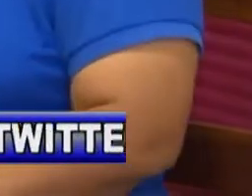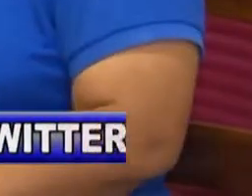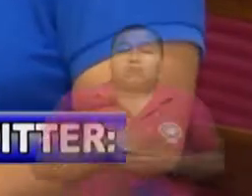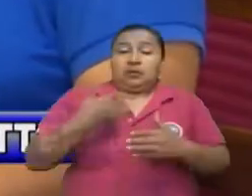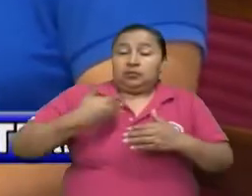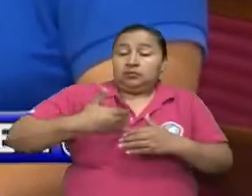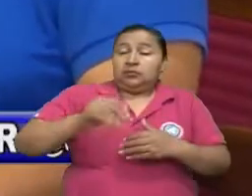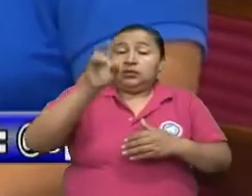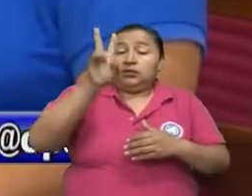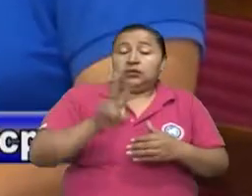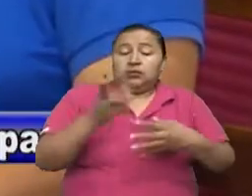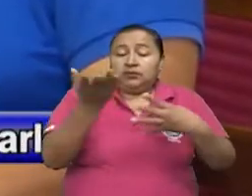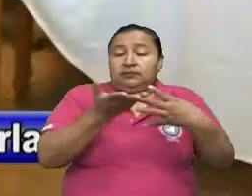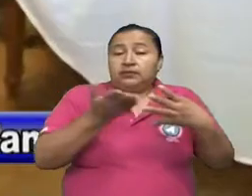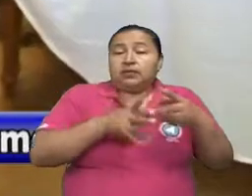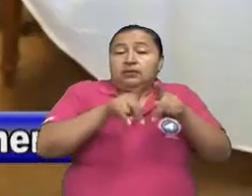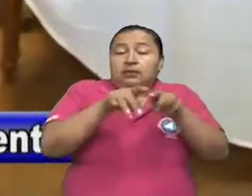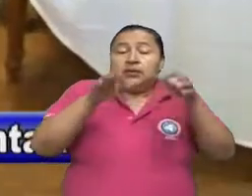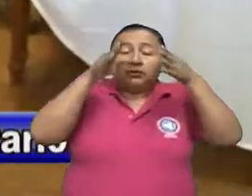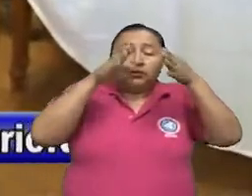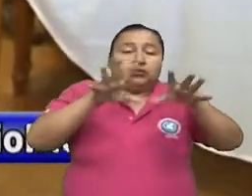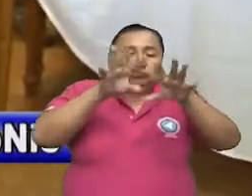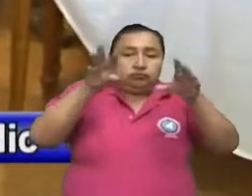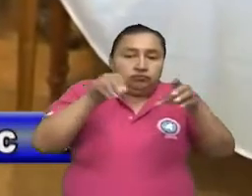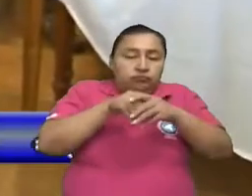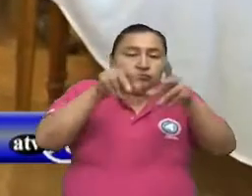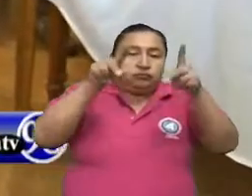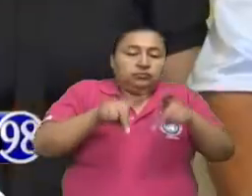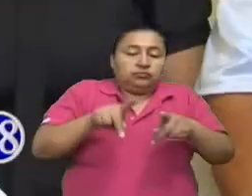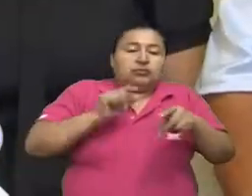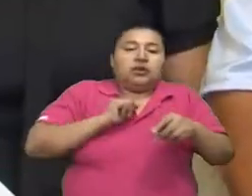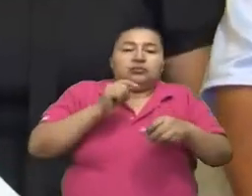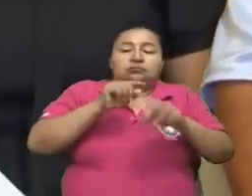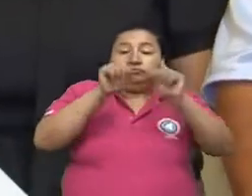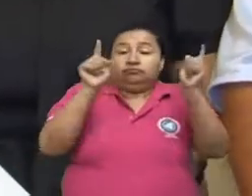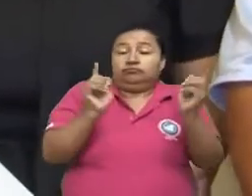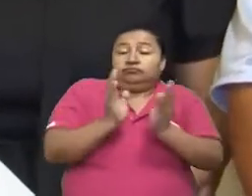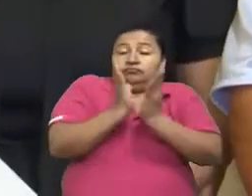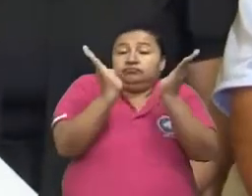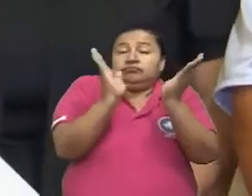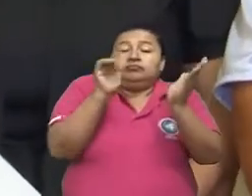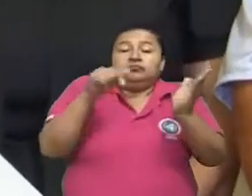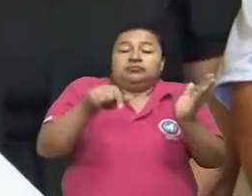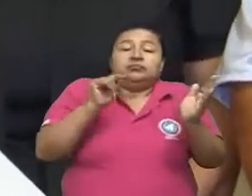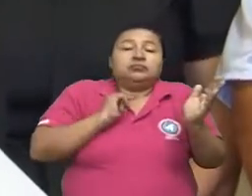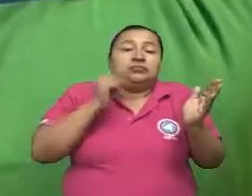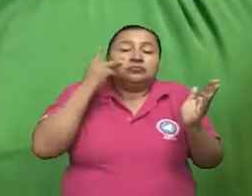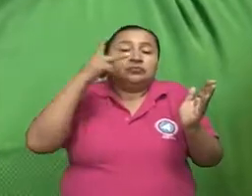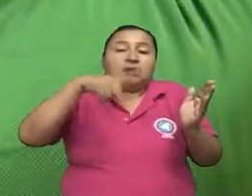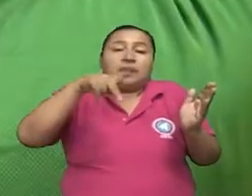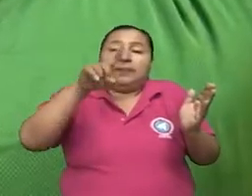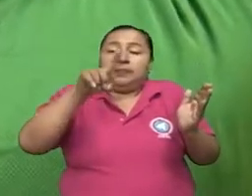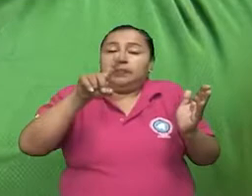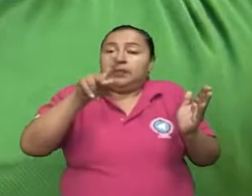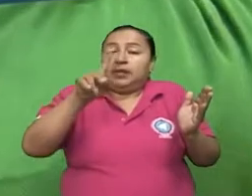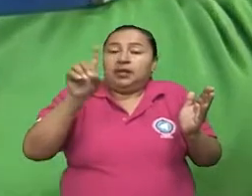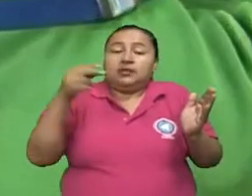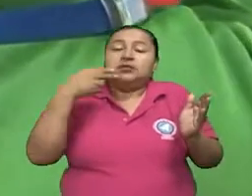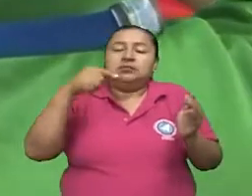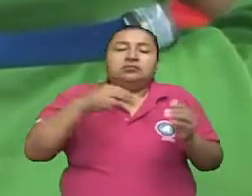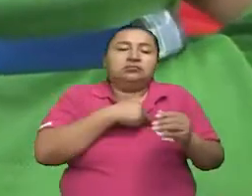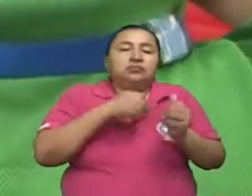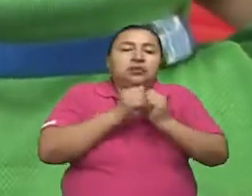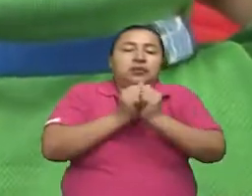Durante la segunda fase del Plan de Atención Integral a Víctimas, la Procuraduría para la Defensa de los Derechos Humanos acompaña al Ministerio